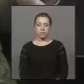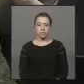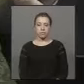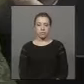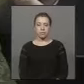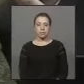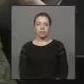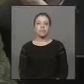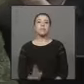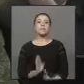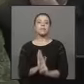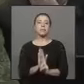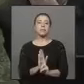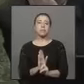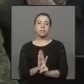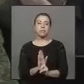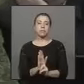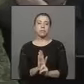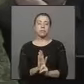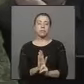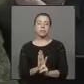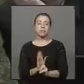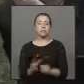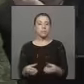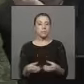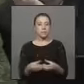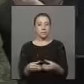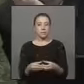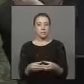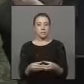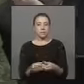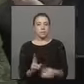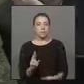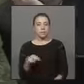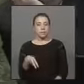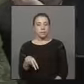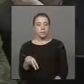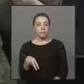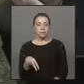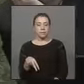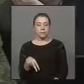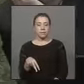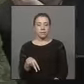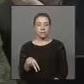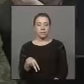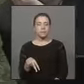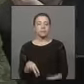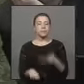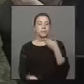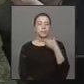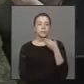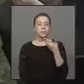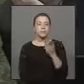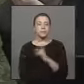En representación de la bancada de Renovación Nacional hace uso de la palabra el diputado señor Jorge.